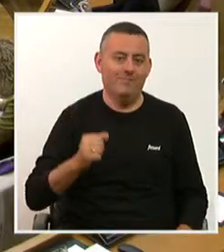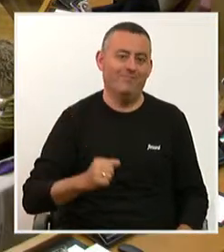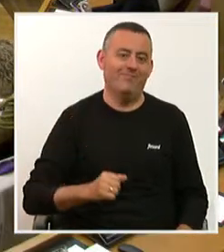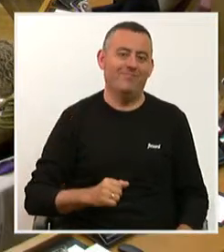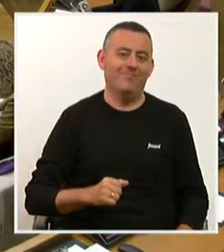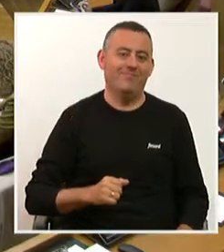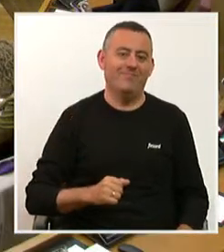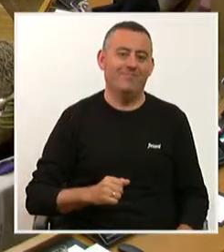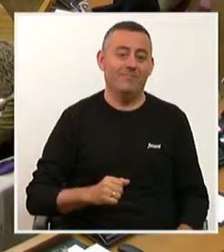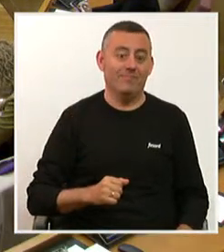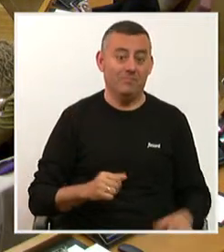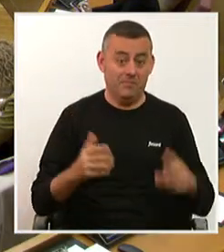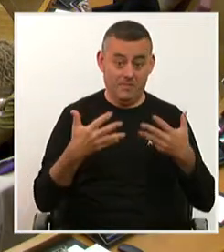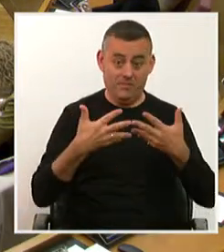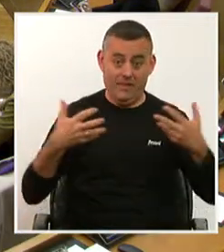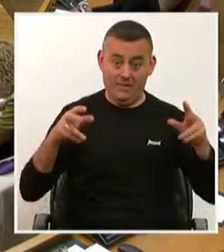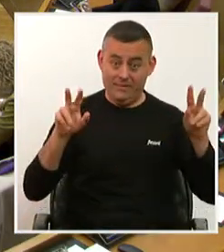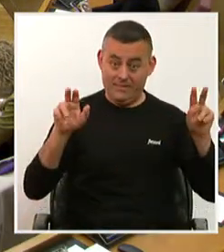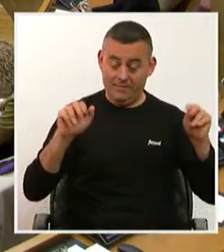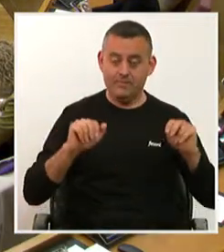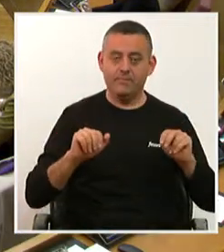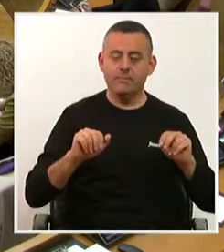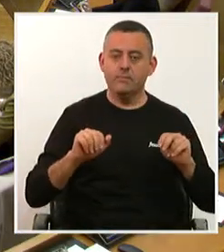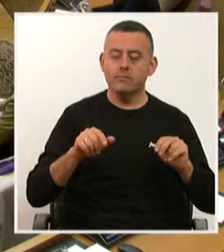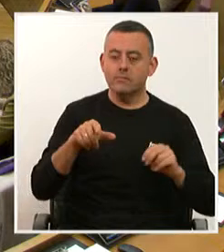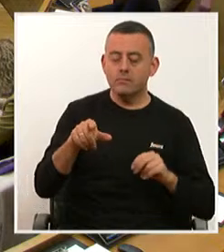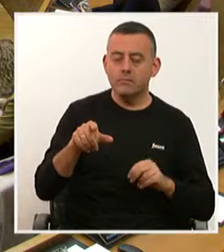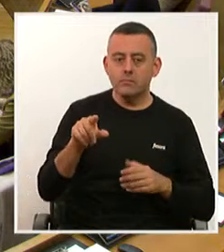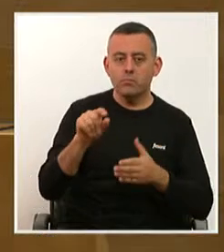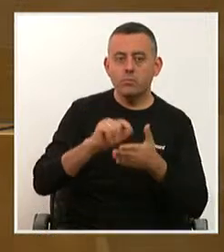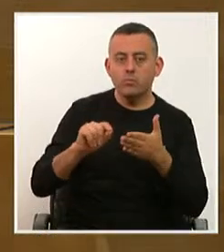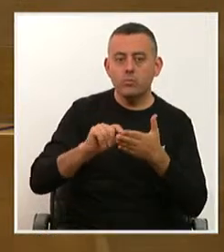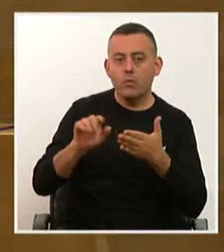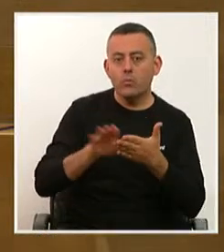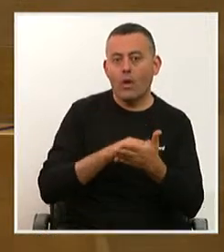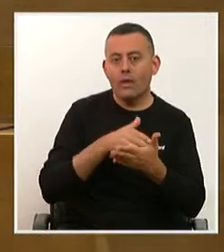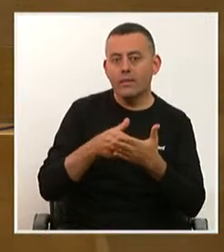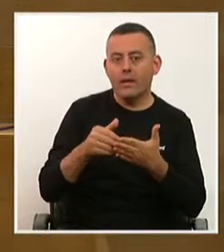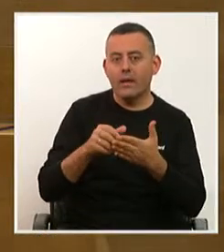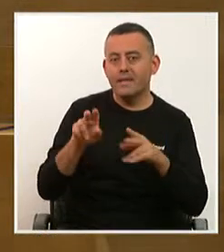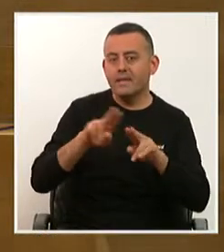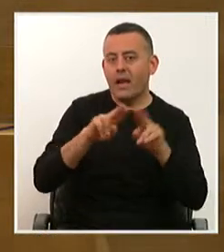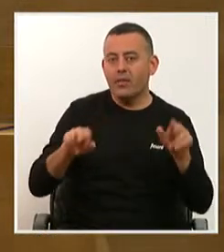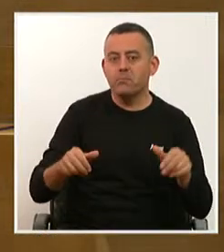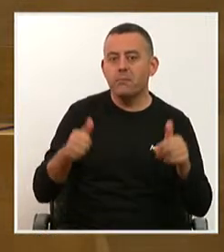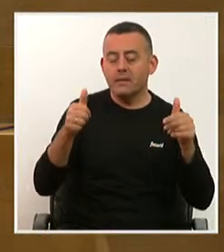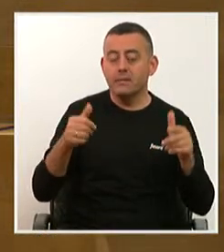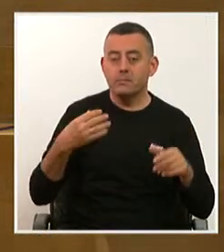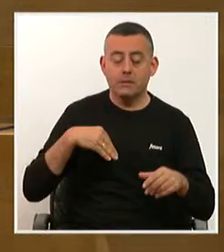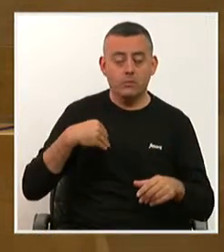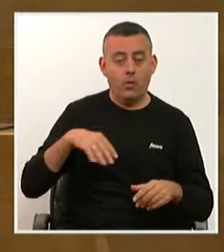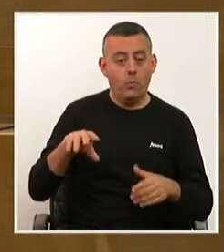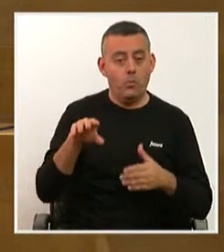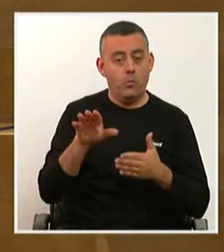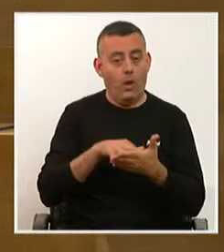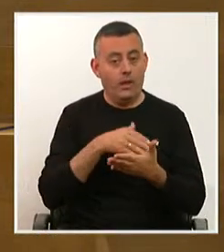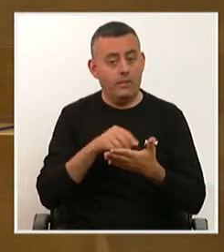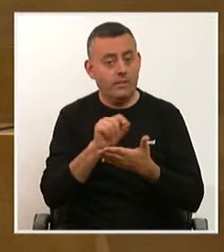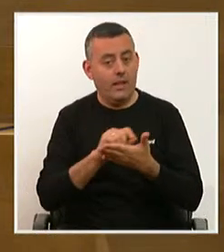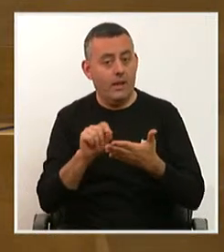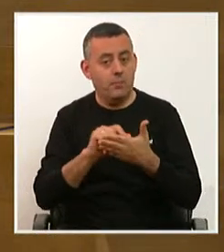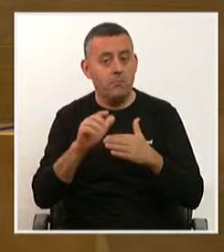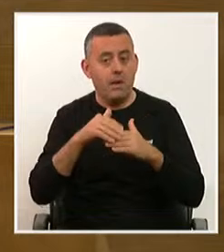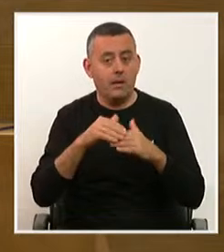Aqua va ser la mis del nu poeta internacional el poeta del poble Andrés